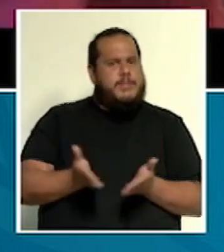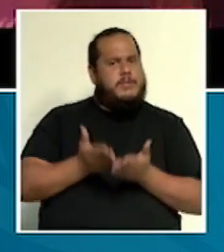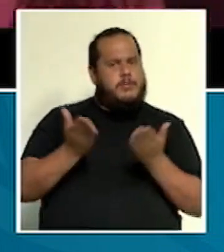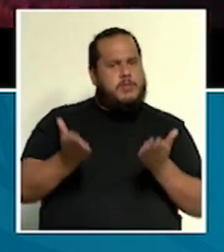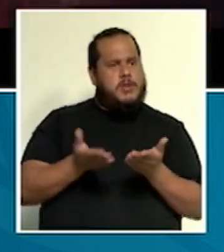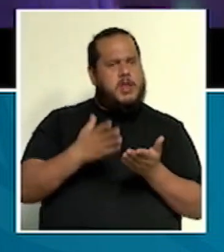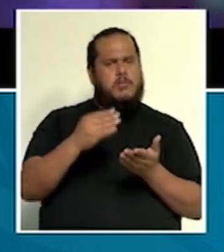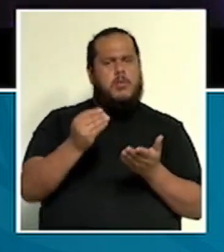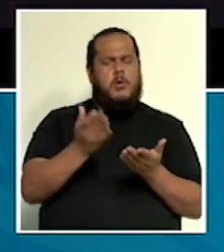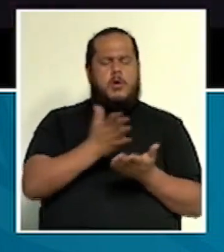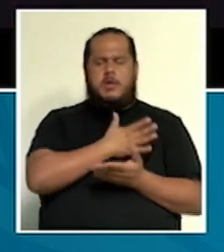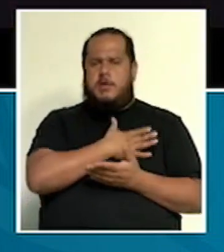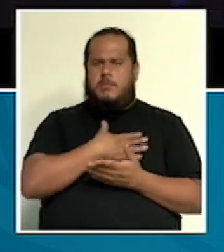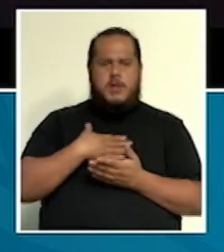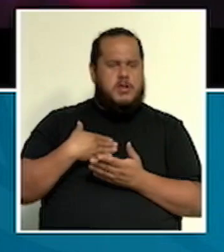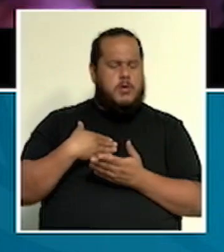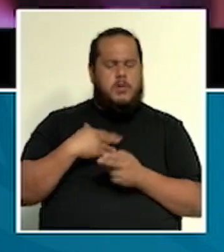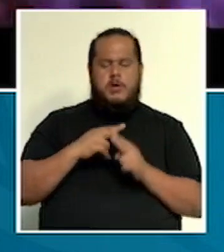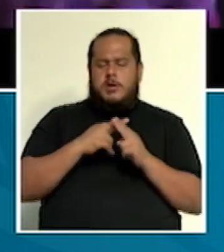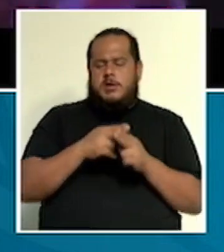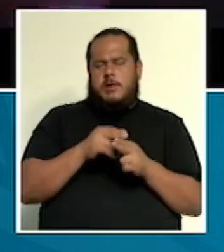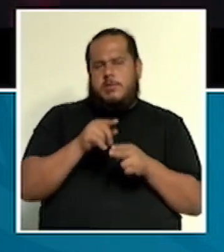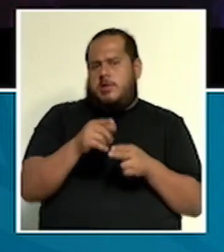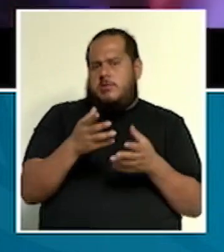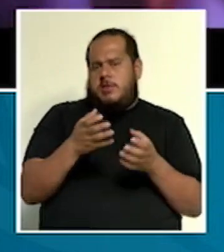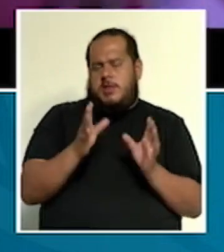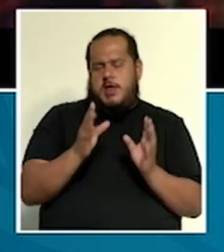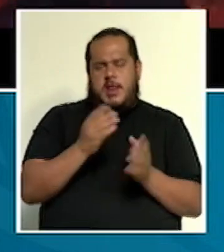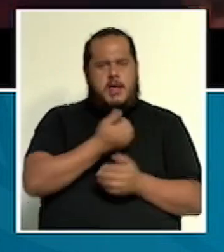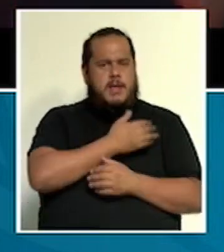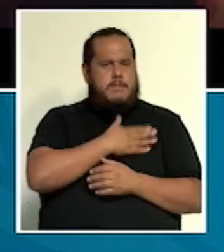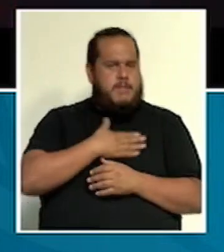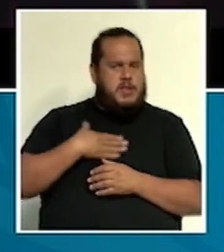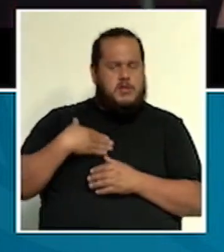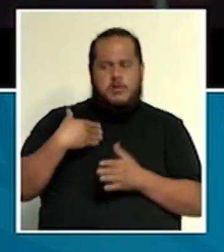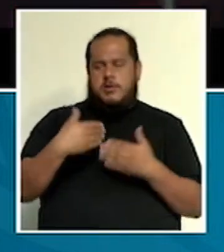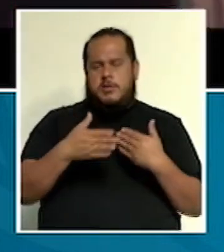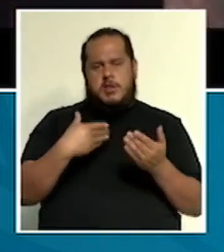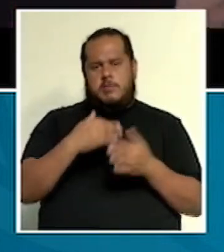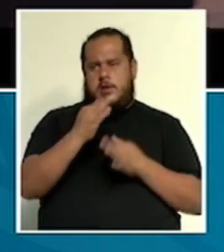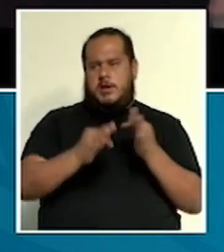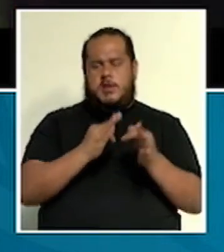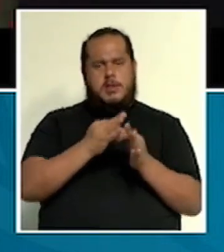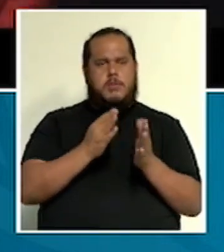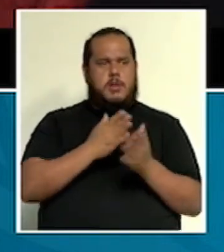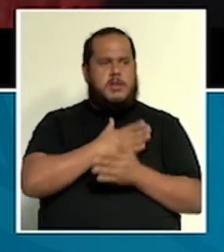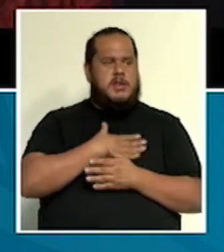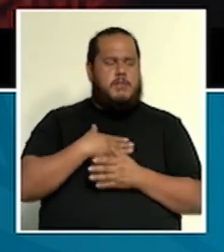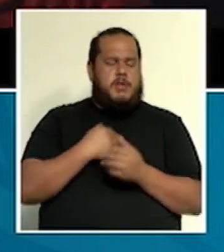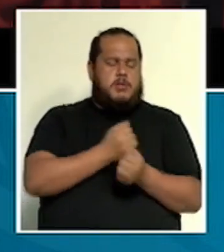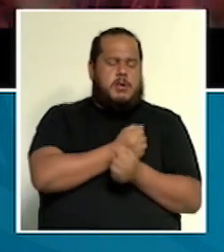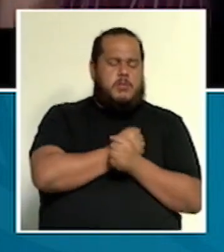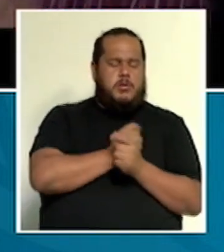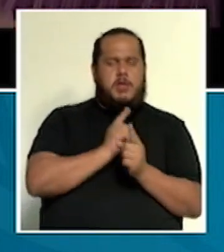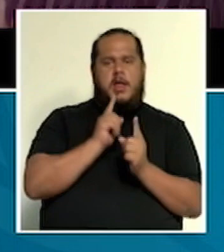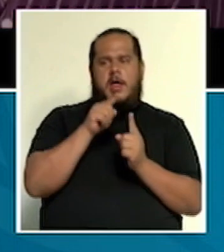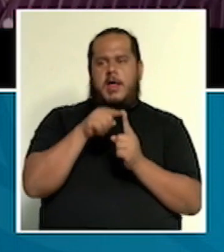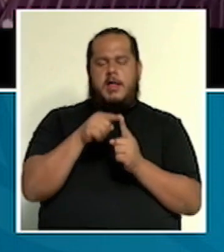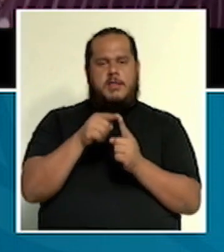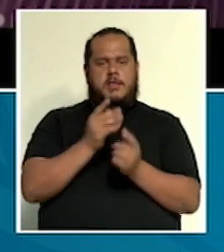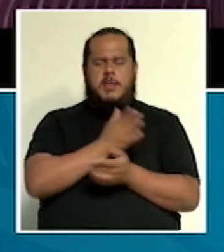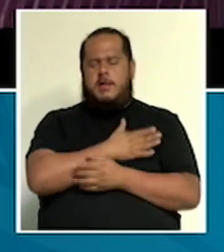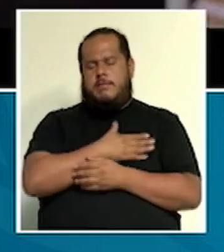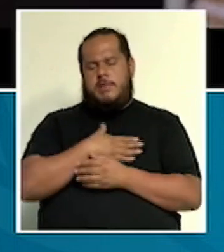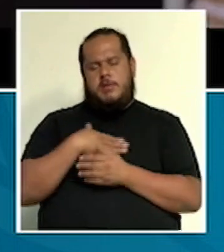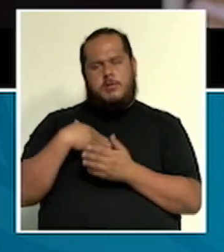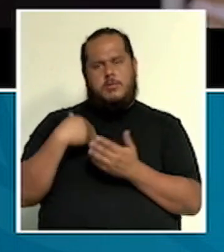entusiasmo y pasión, llámese lo que se quiera, pasión de cualquier tipo, desde pasión amorosa hasta